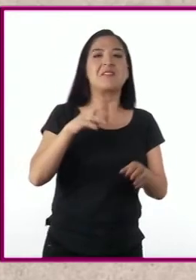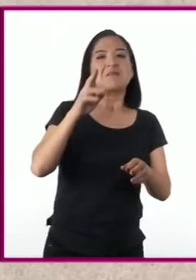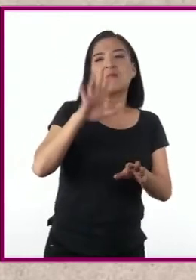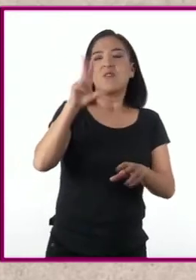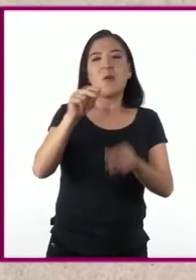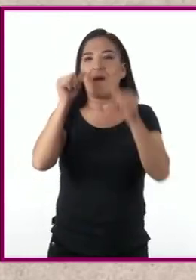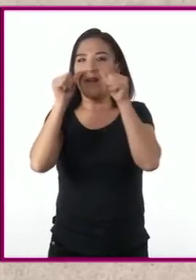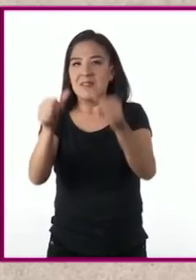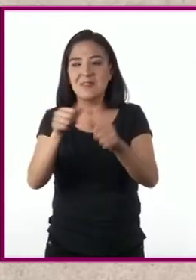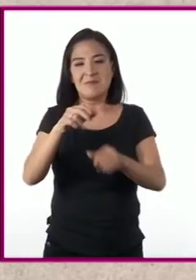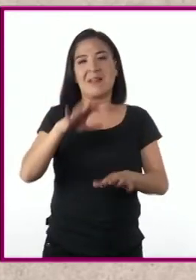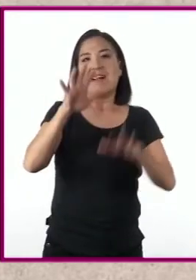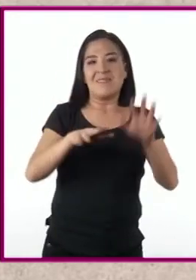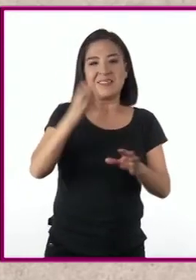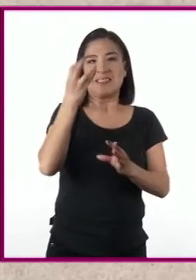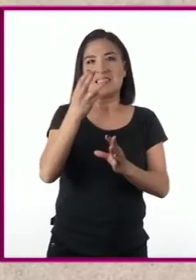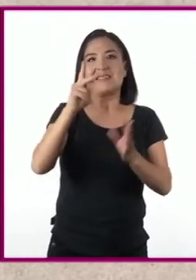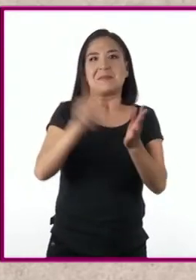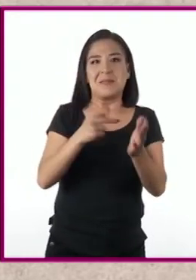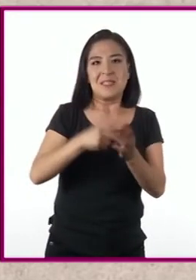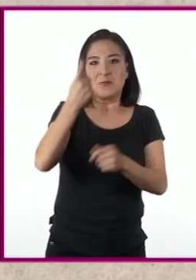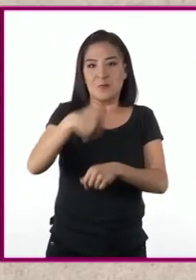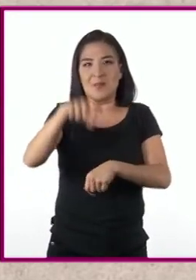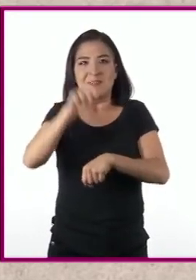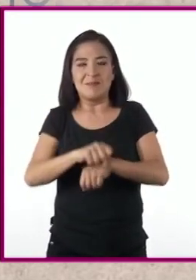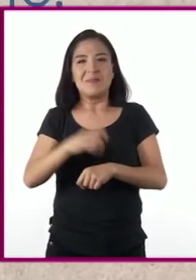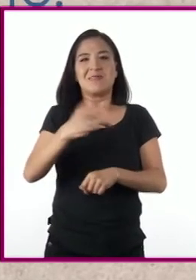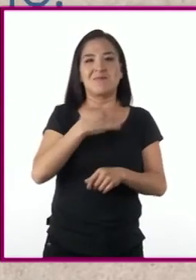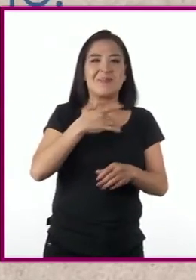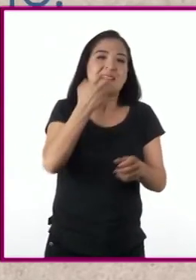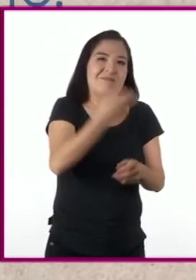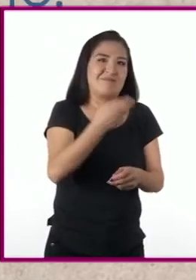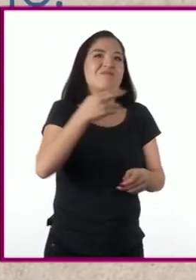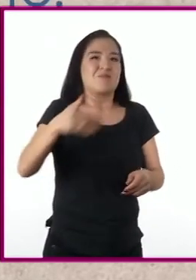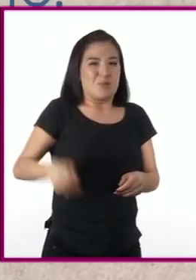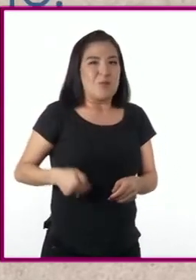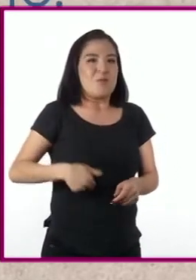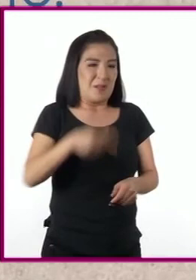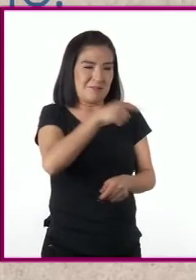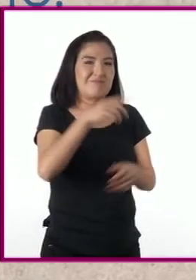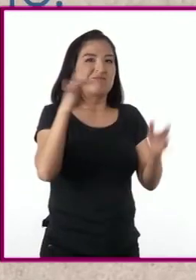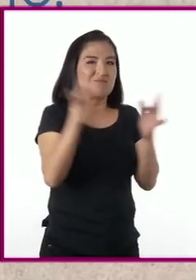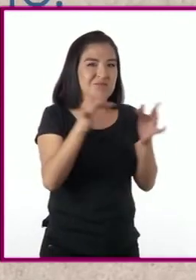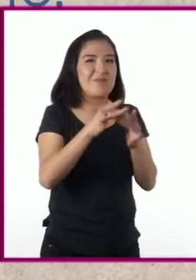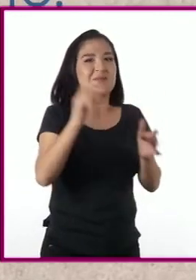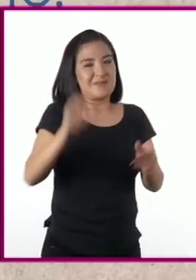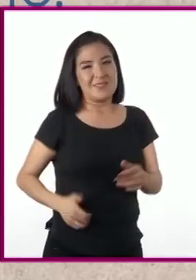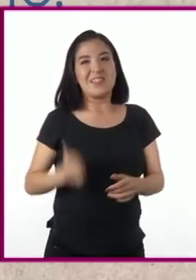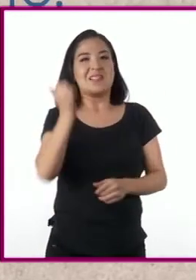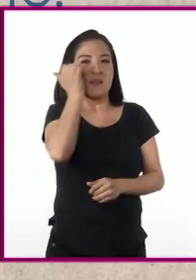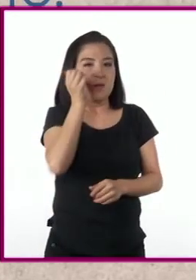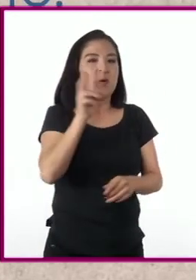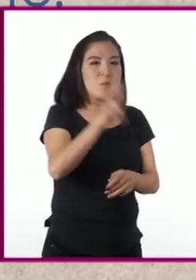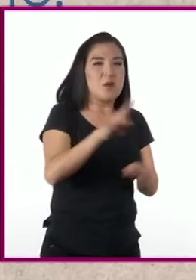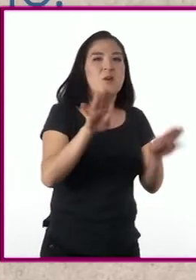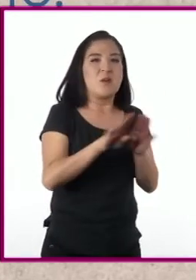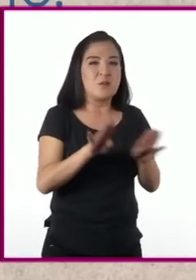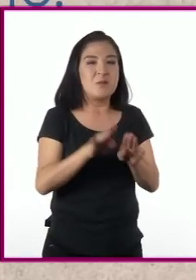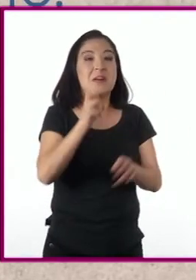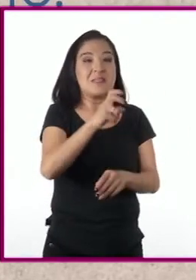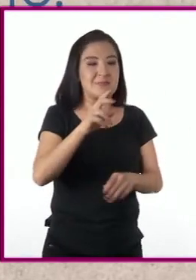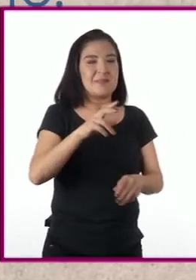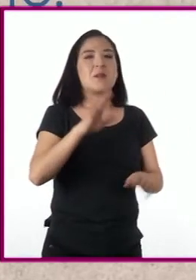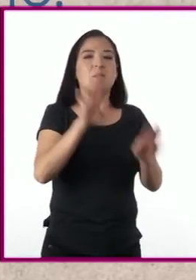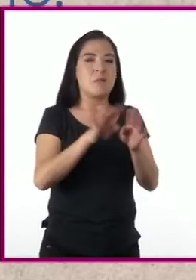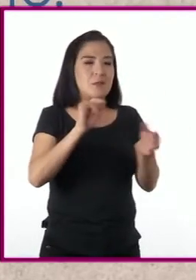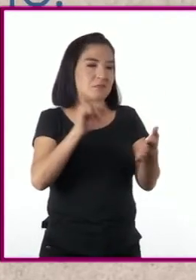3 veces a la semana, debido al uso del móvil. Casi el 80% de los jóvenes admitió que revisaba o